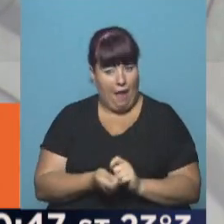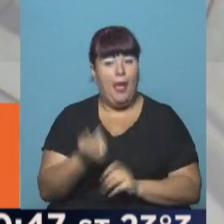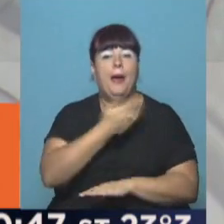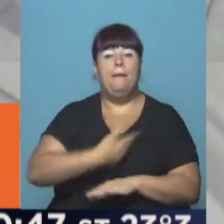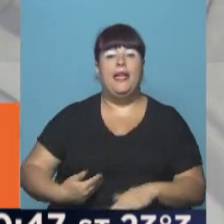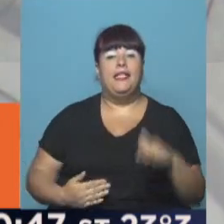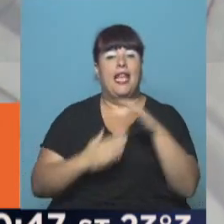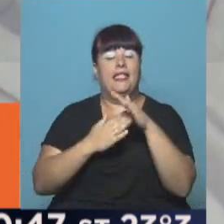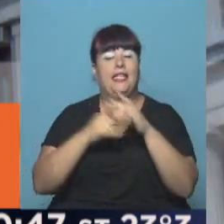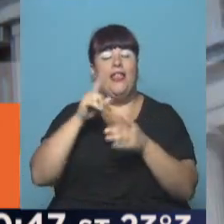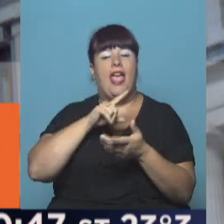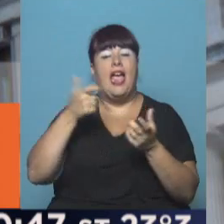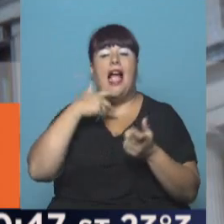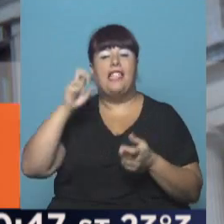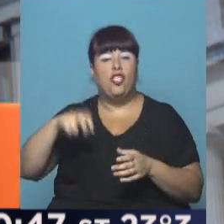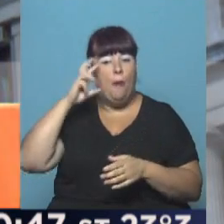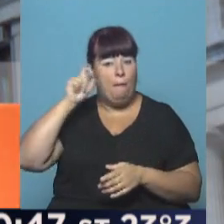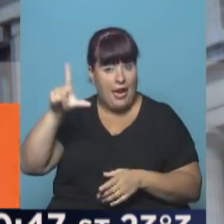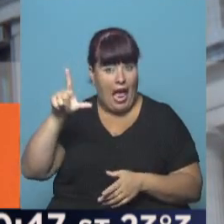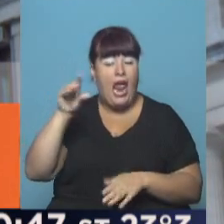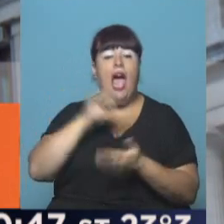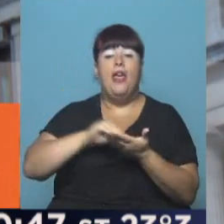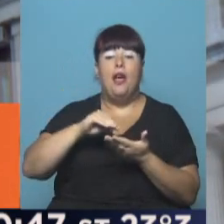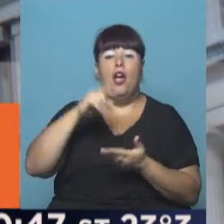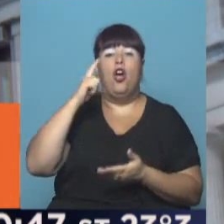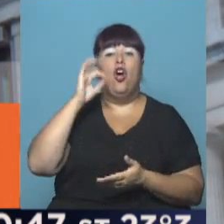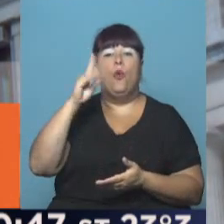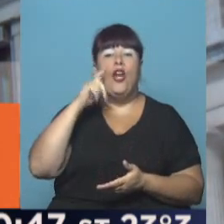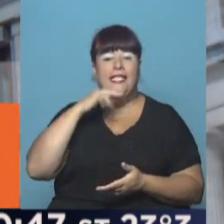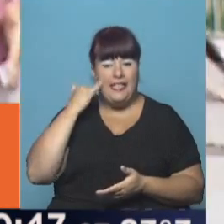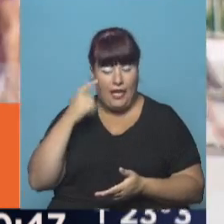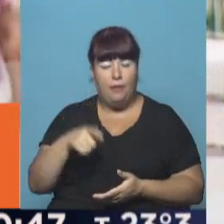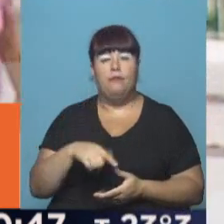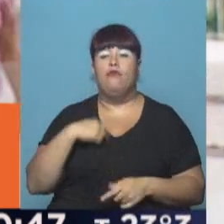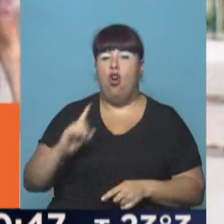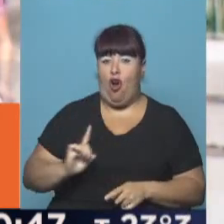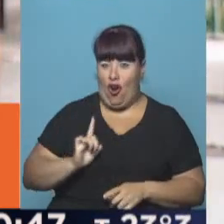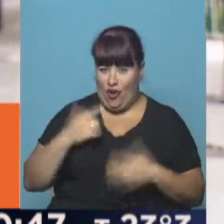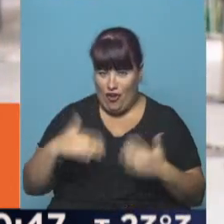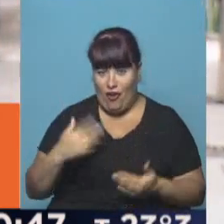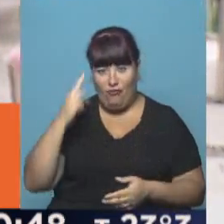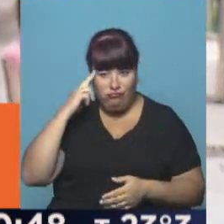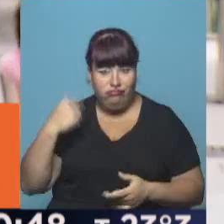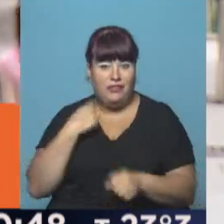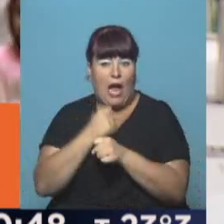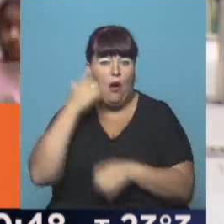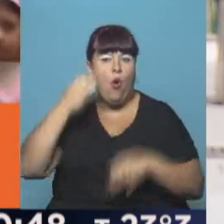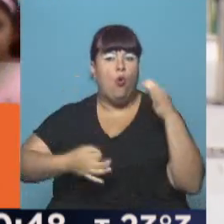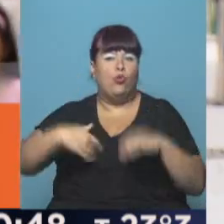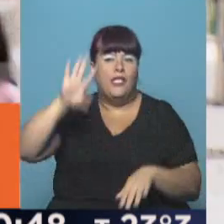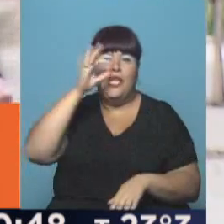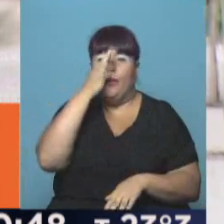presidida por el titular de la Cámara de Casación Penal, el doctor Mariano Borisky. Es un honor muy grande. Trabajo en la justicia